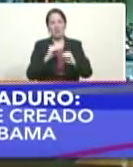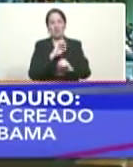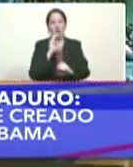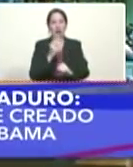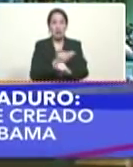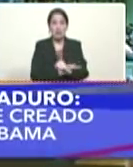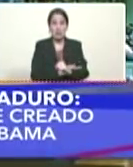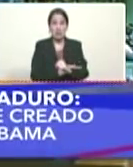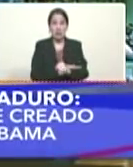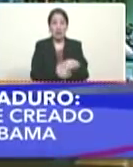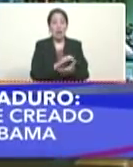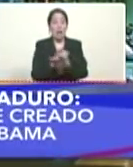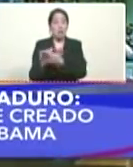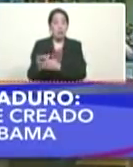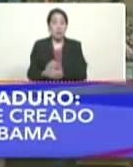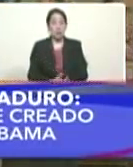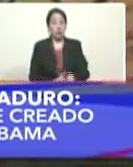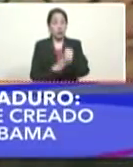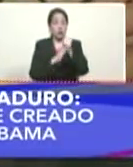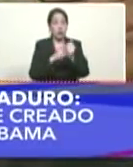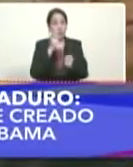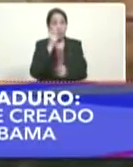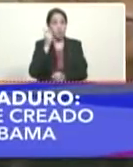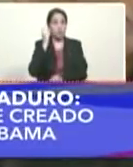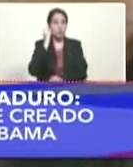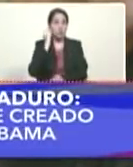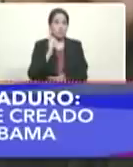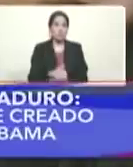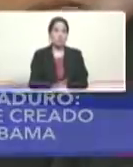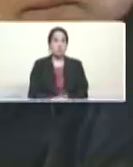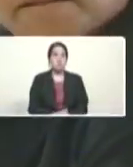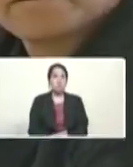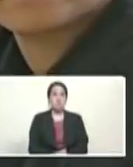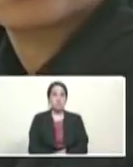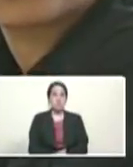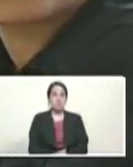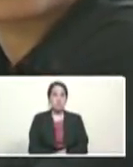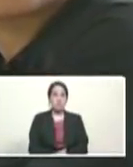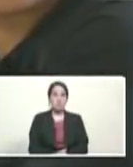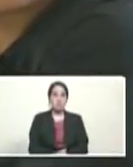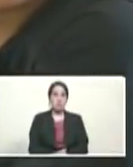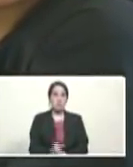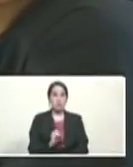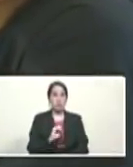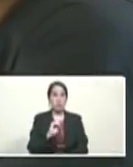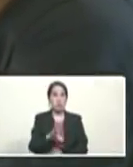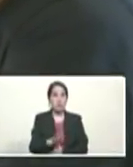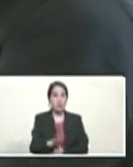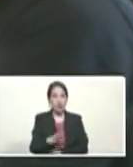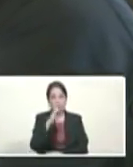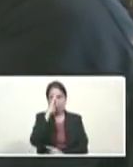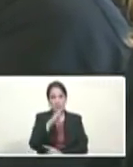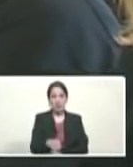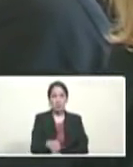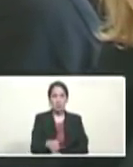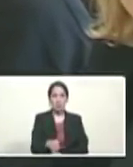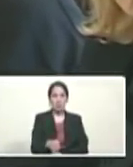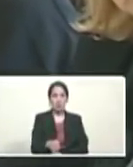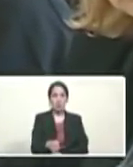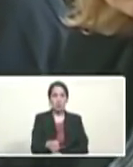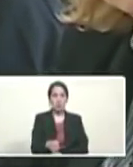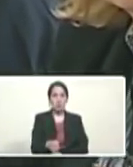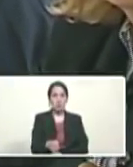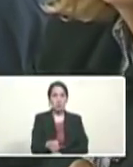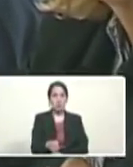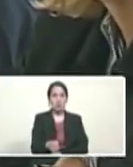líderes y liderezas compañeres compañeros este mensaje va directo a las fuerzas